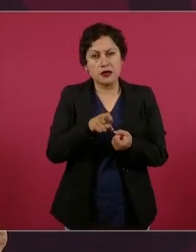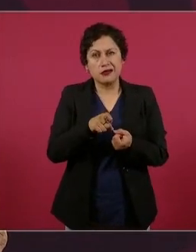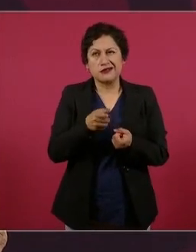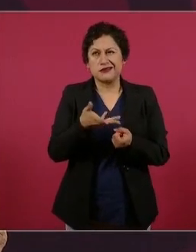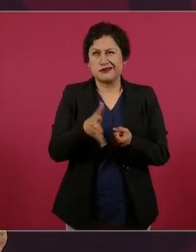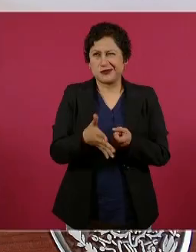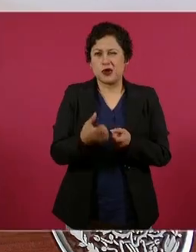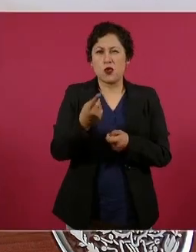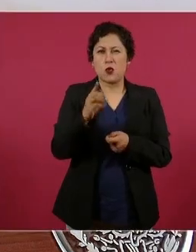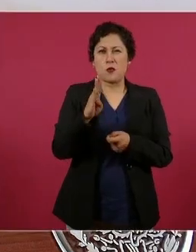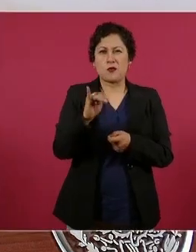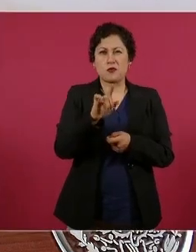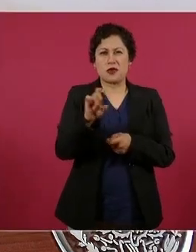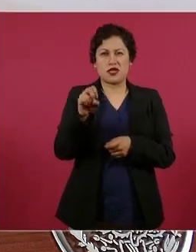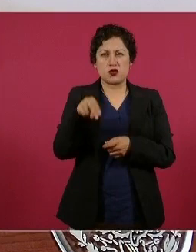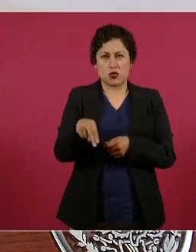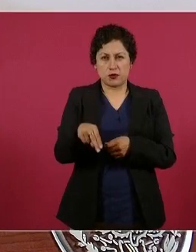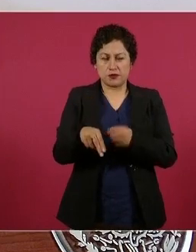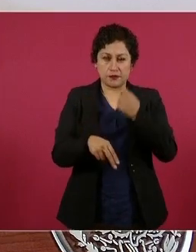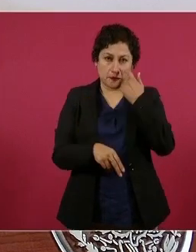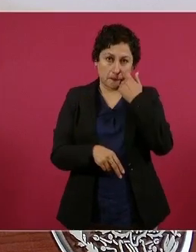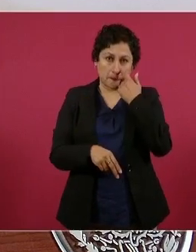como 1 billón